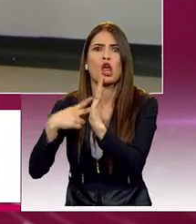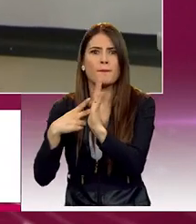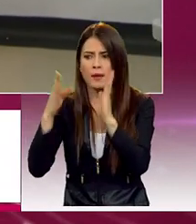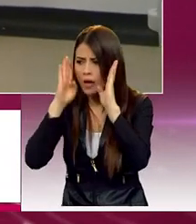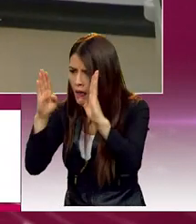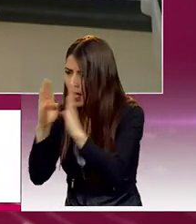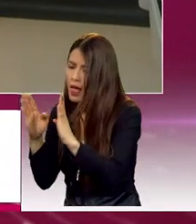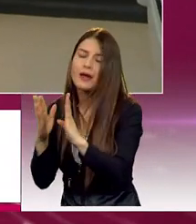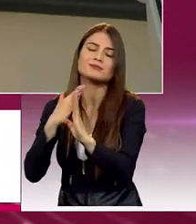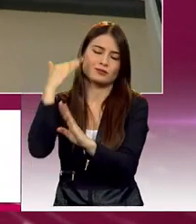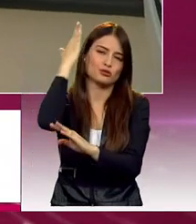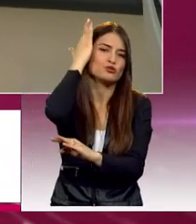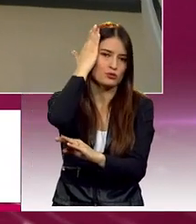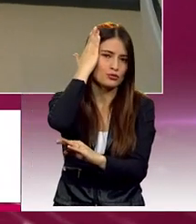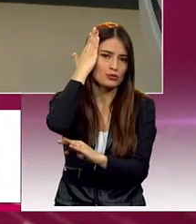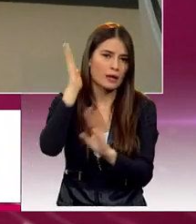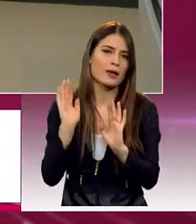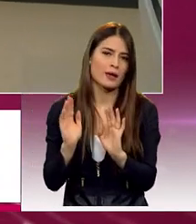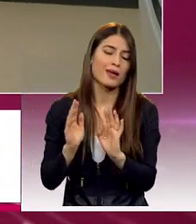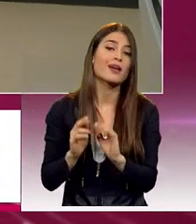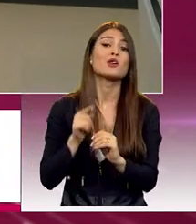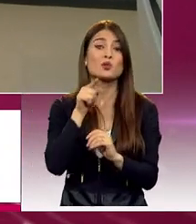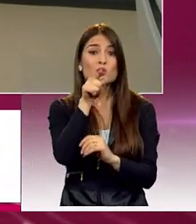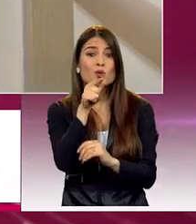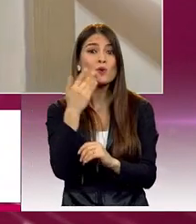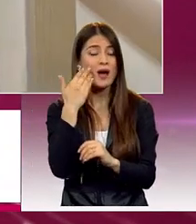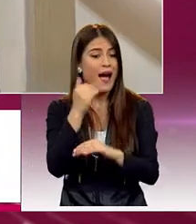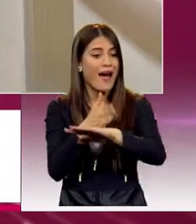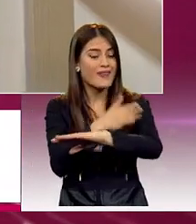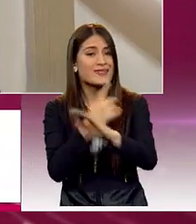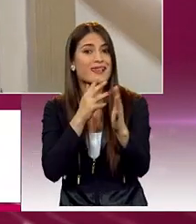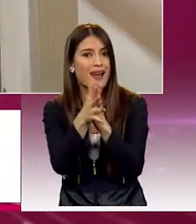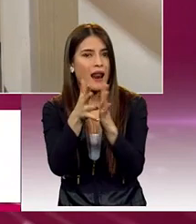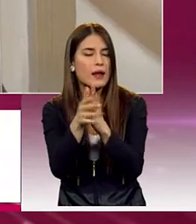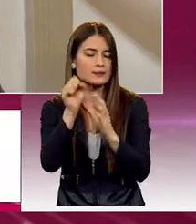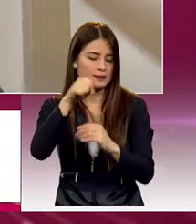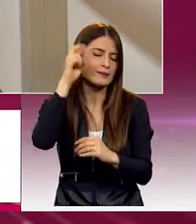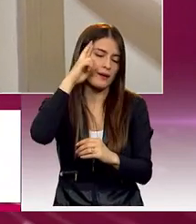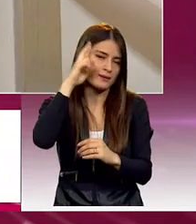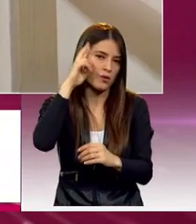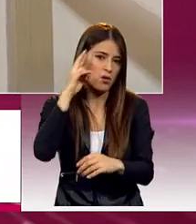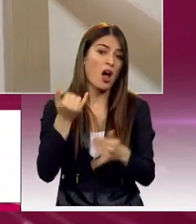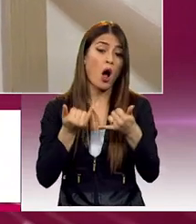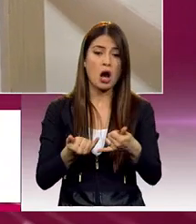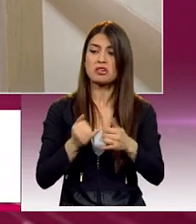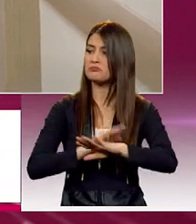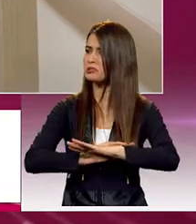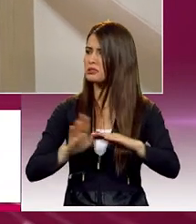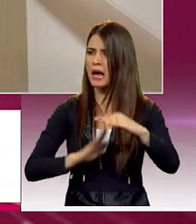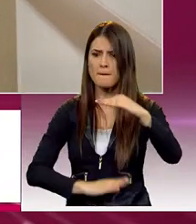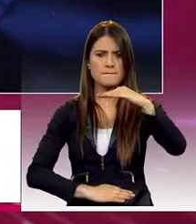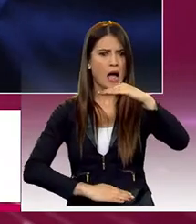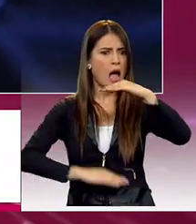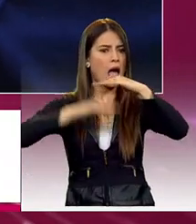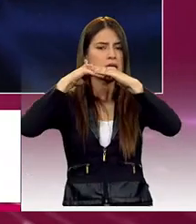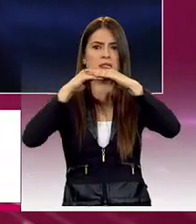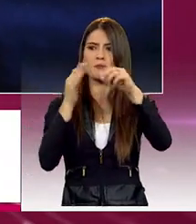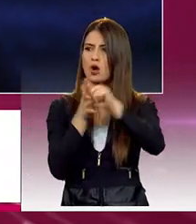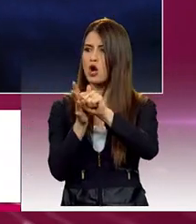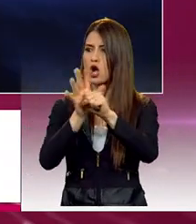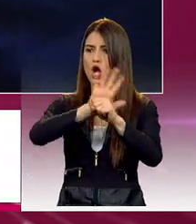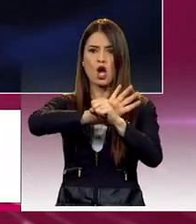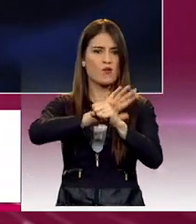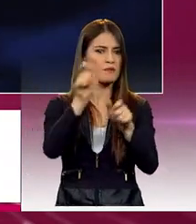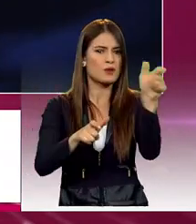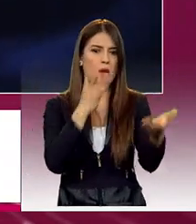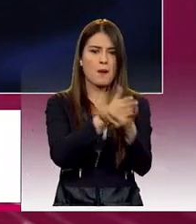por COVID-19. Usted lo dice con toda claridad. Este no es el momento en el que tenemos el máximo número de